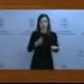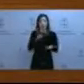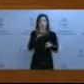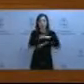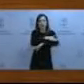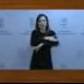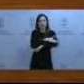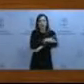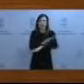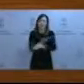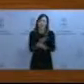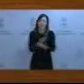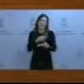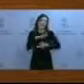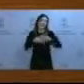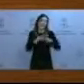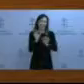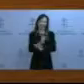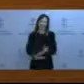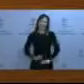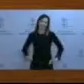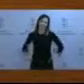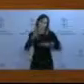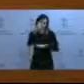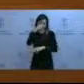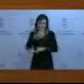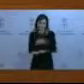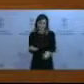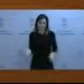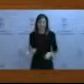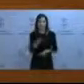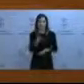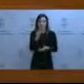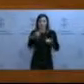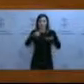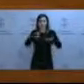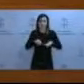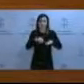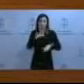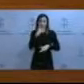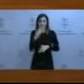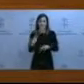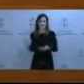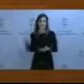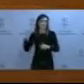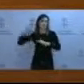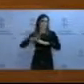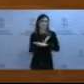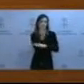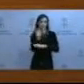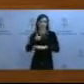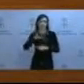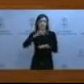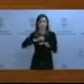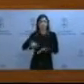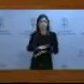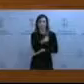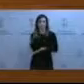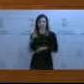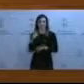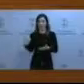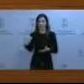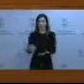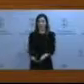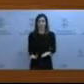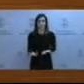evidente que no ha hecho nada. Han pasado casi 6 meses desde esa aprobación y en esta materia seguimos